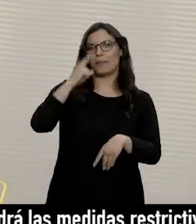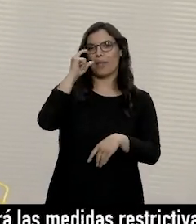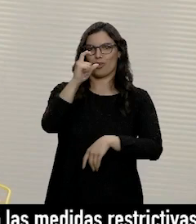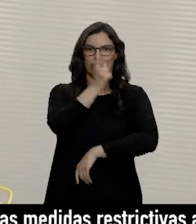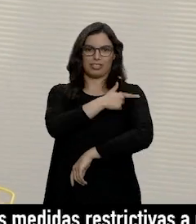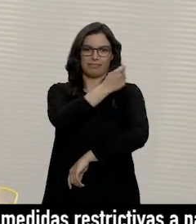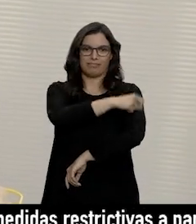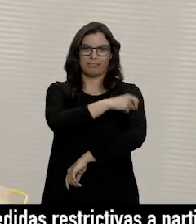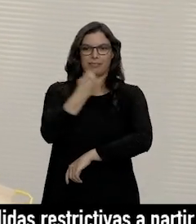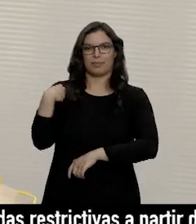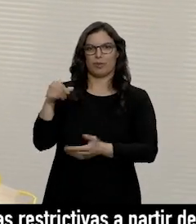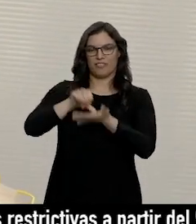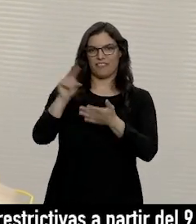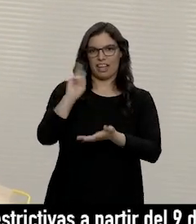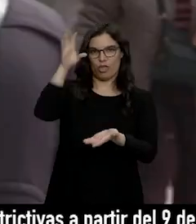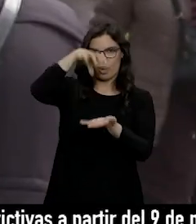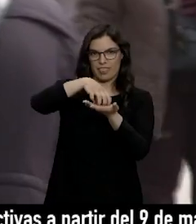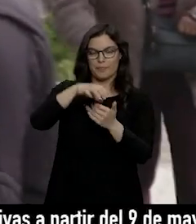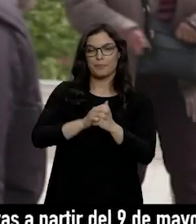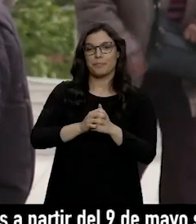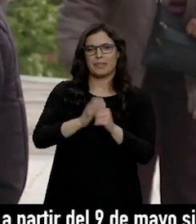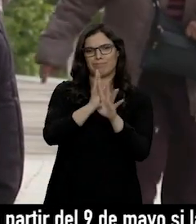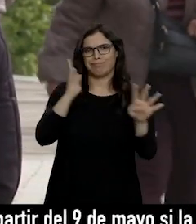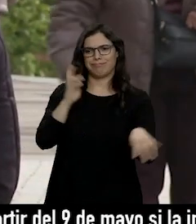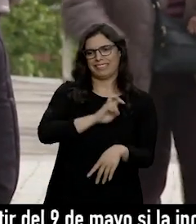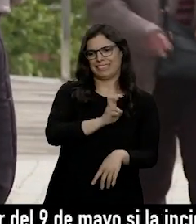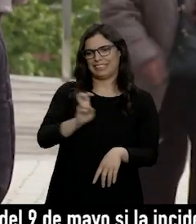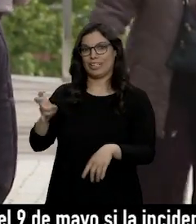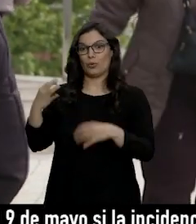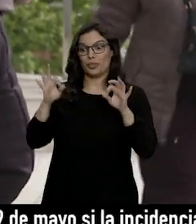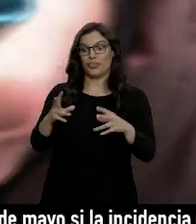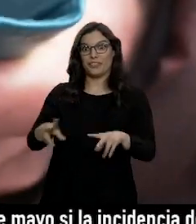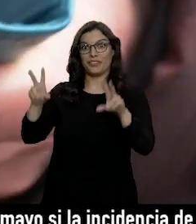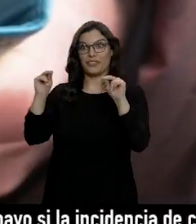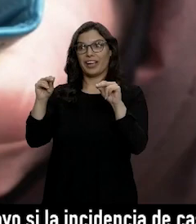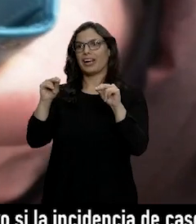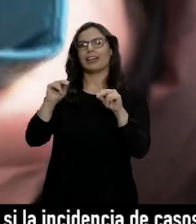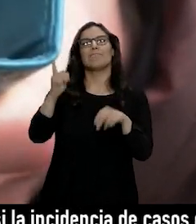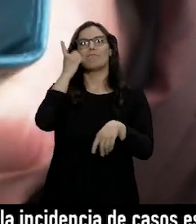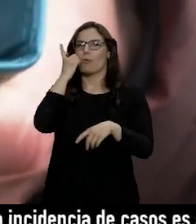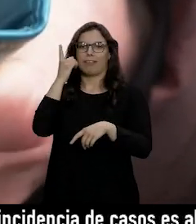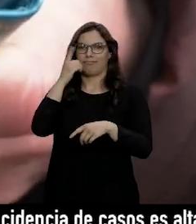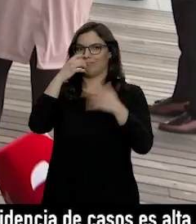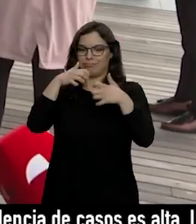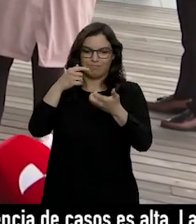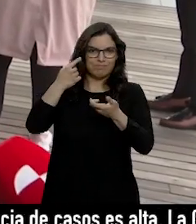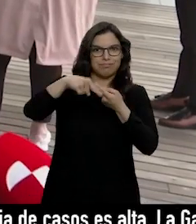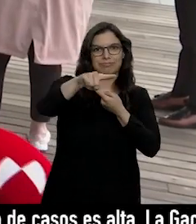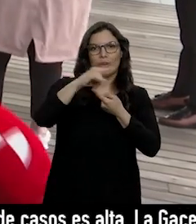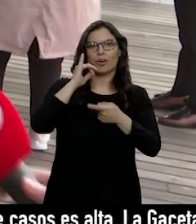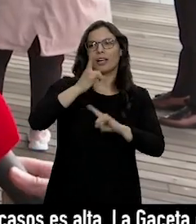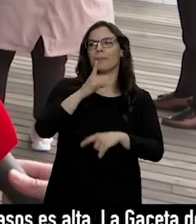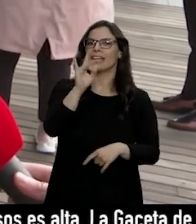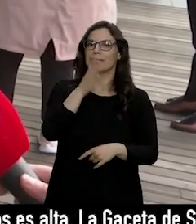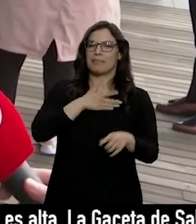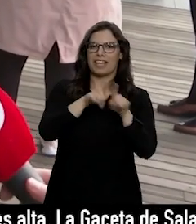Pfizer en el Miguel Delibes de Valladolid y como ella, muchos, era salir del pabellón y mirar el móvil. Pues sí, me ha mandado